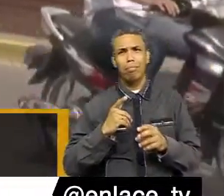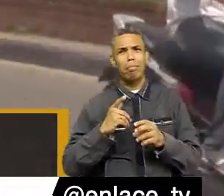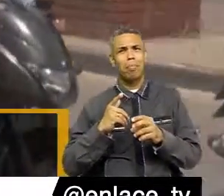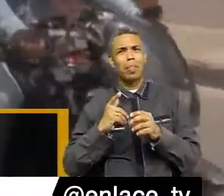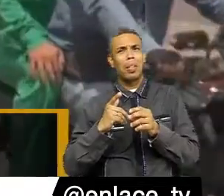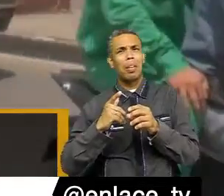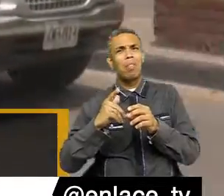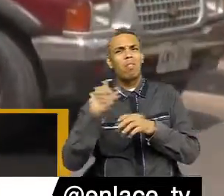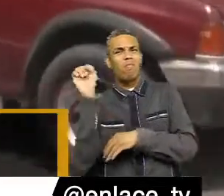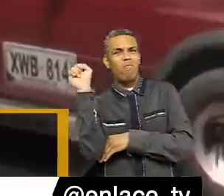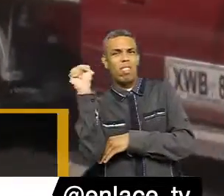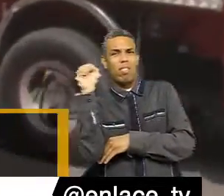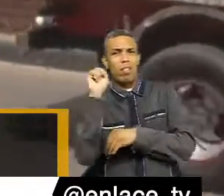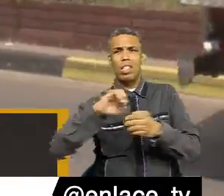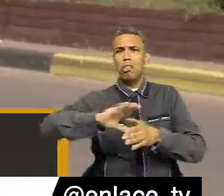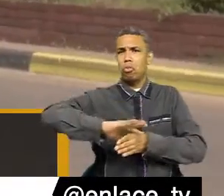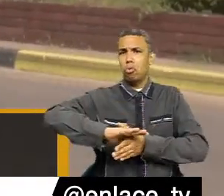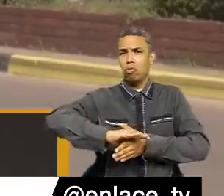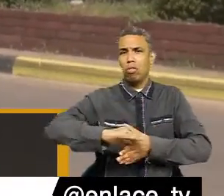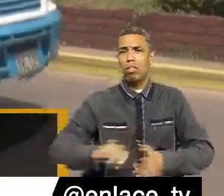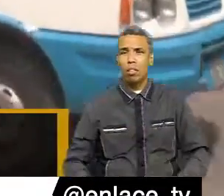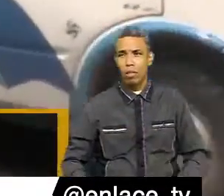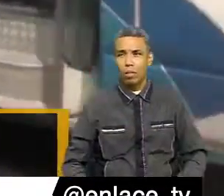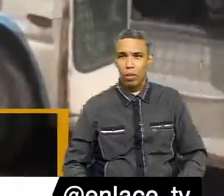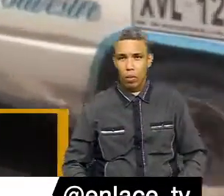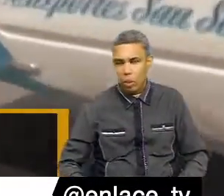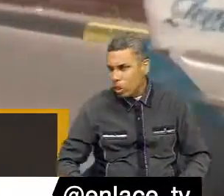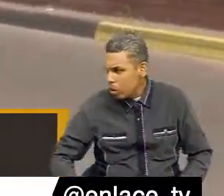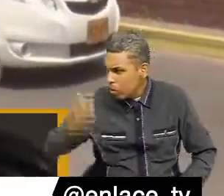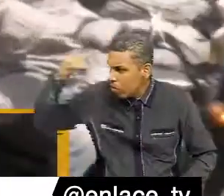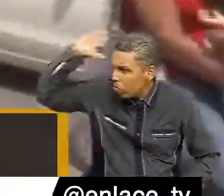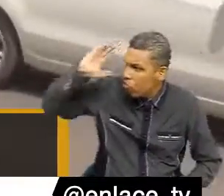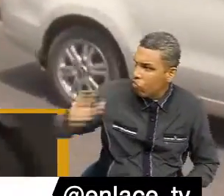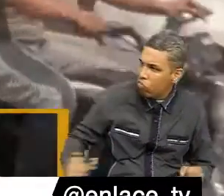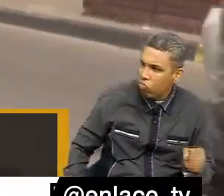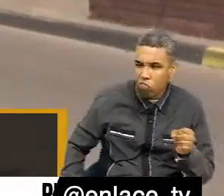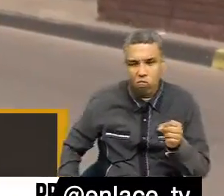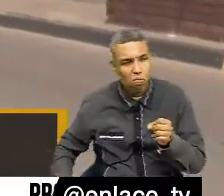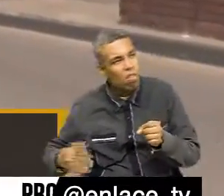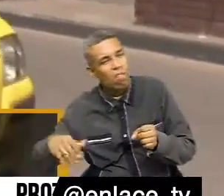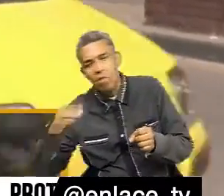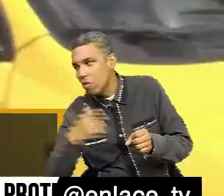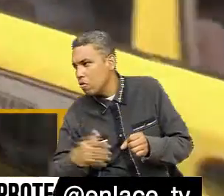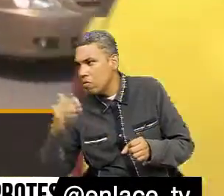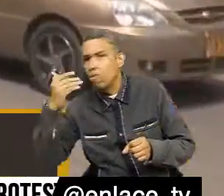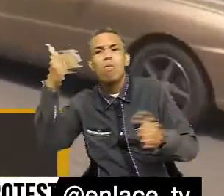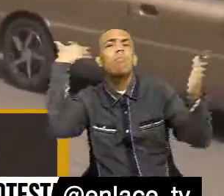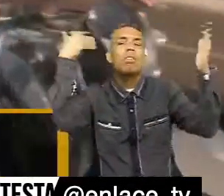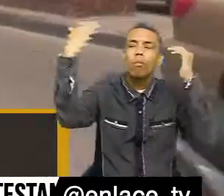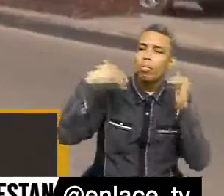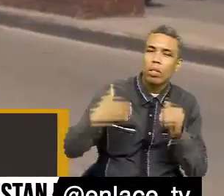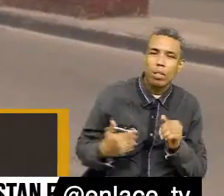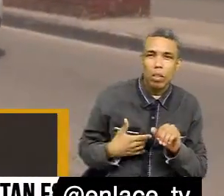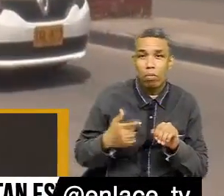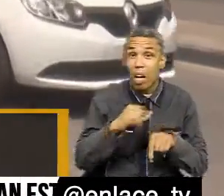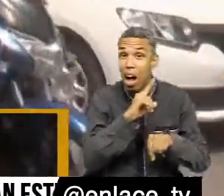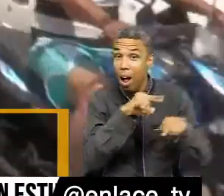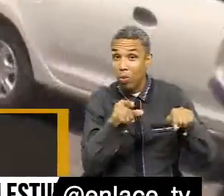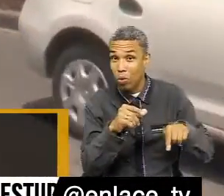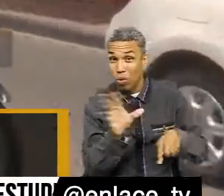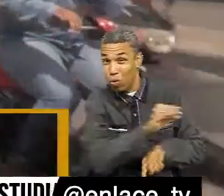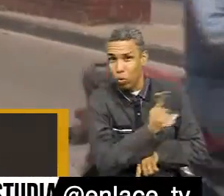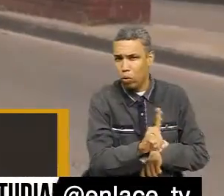vienen presentando algún tipo de inconformidades con referencia al servicio de ellos. Pero de igual